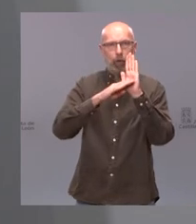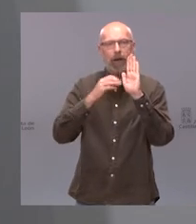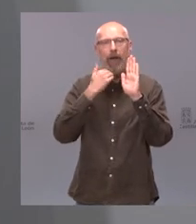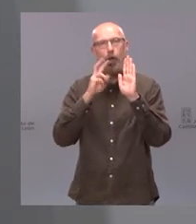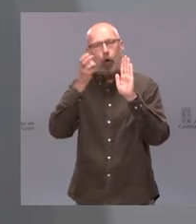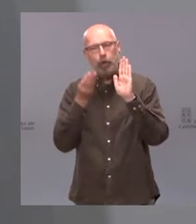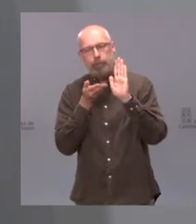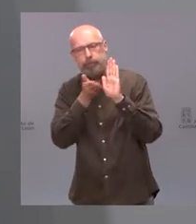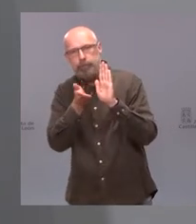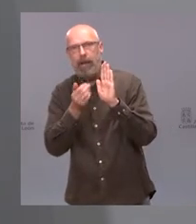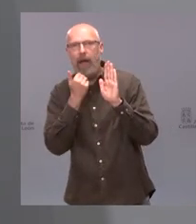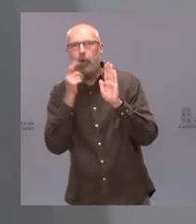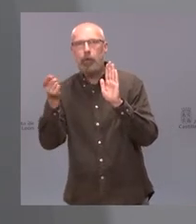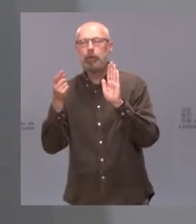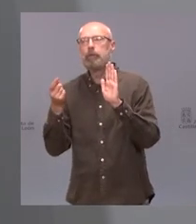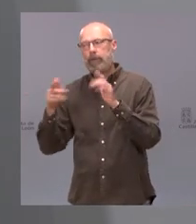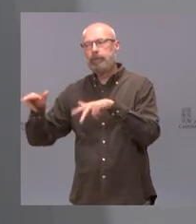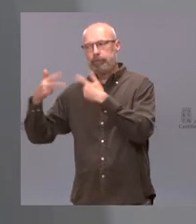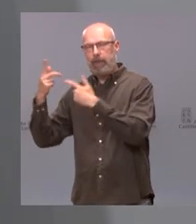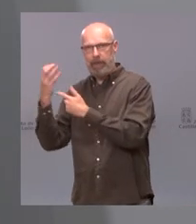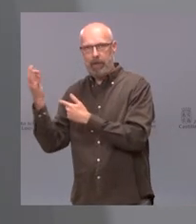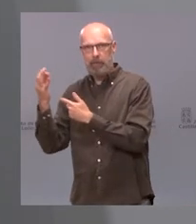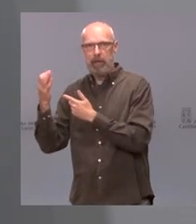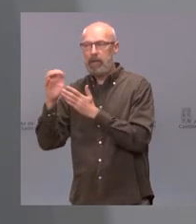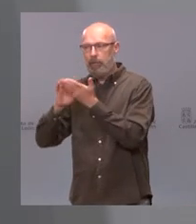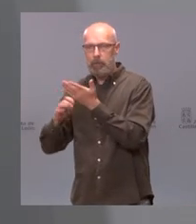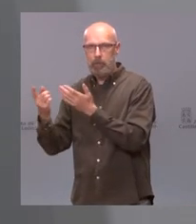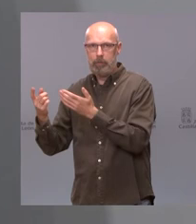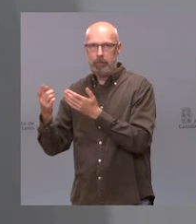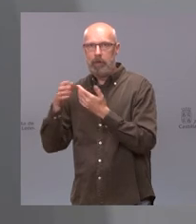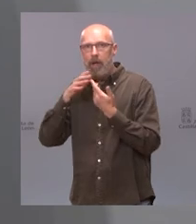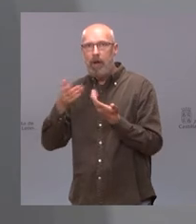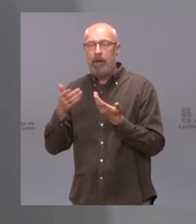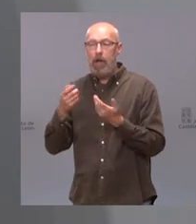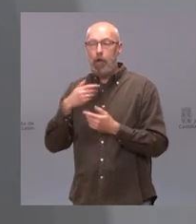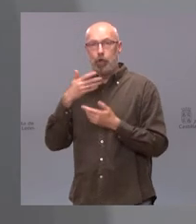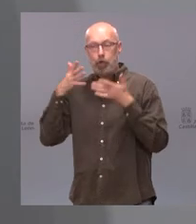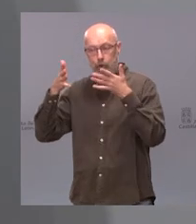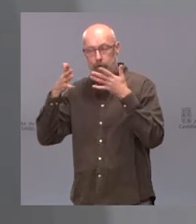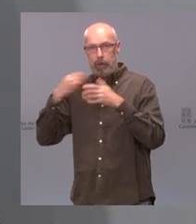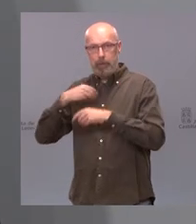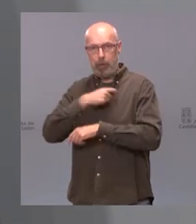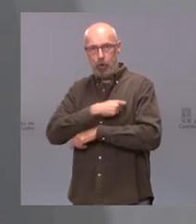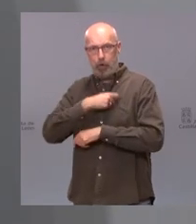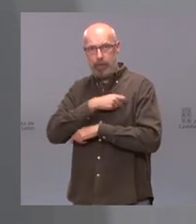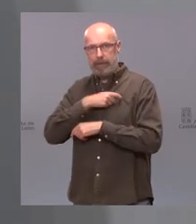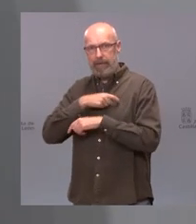Digo yo. Es decir, que lo que tiene que asesorar el Comité de Bioética no es el uso